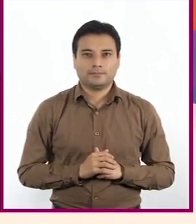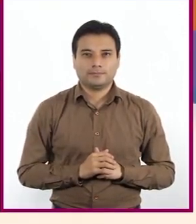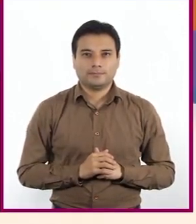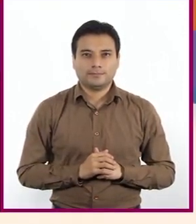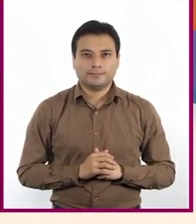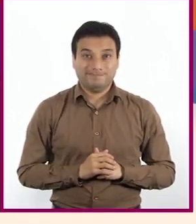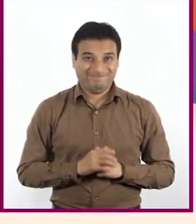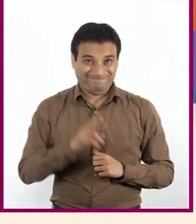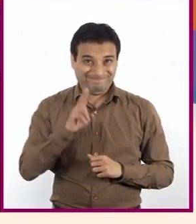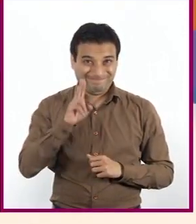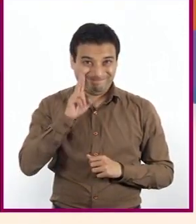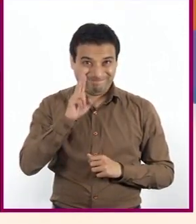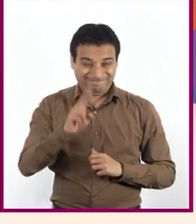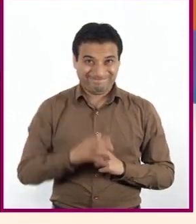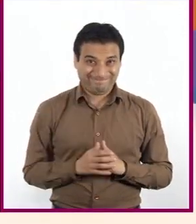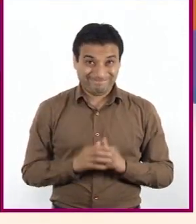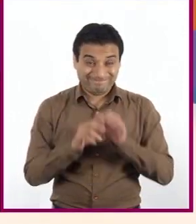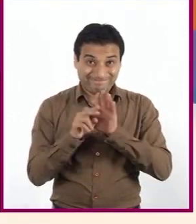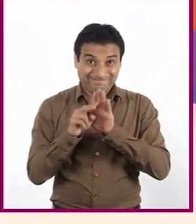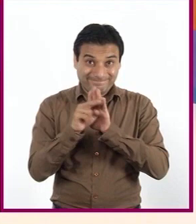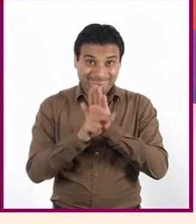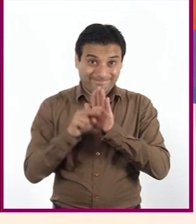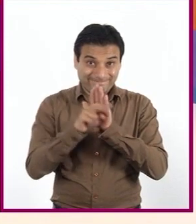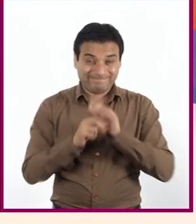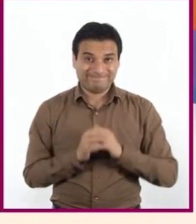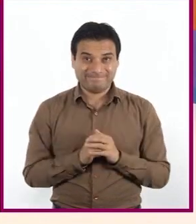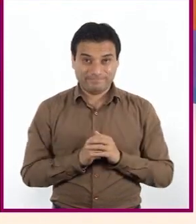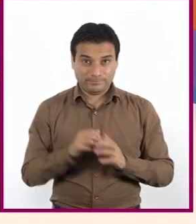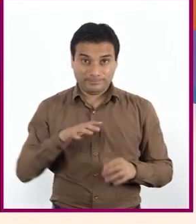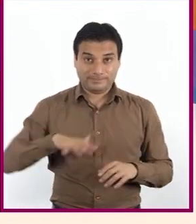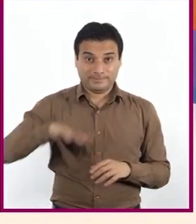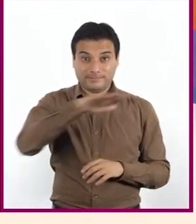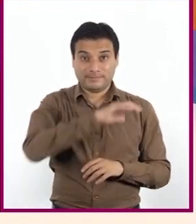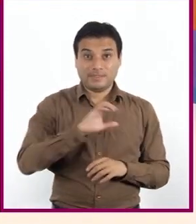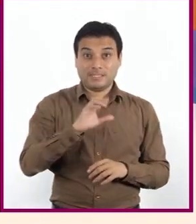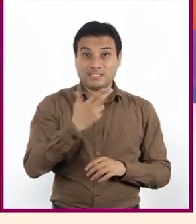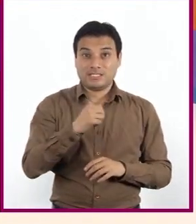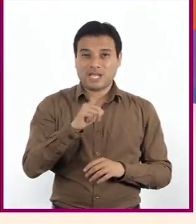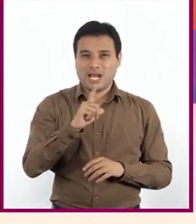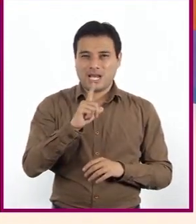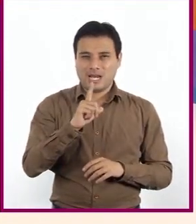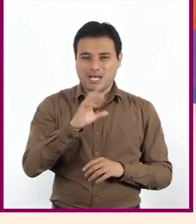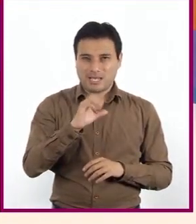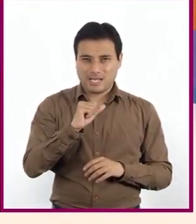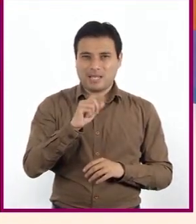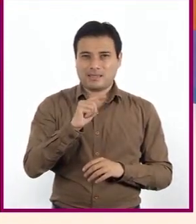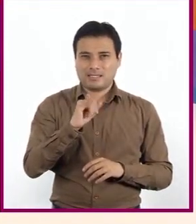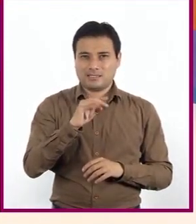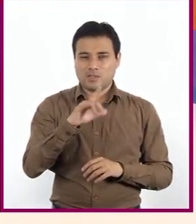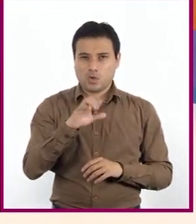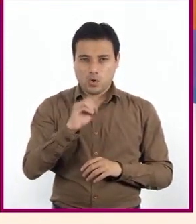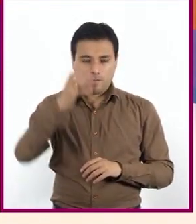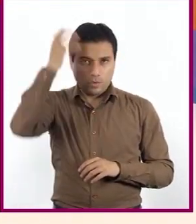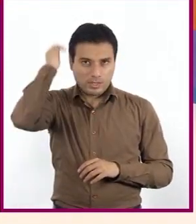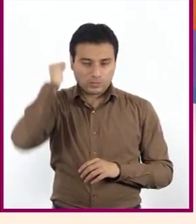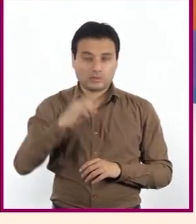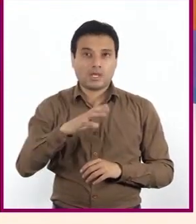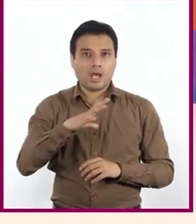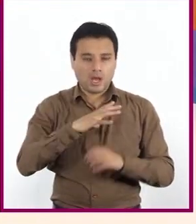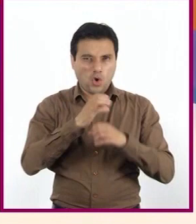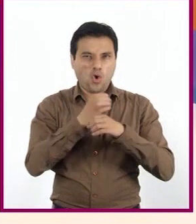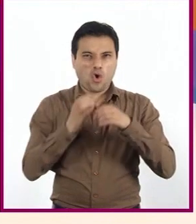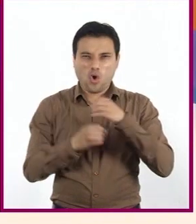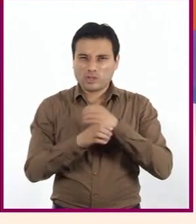Como oímos y observamos en el video anterior, la zona de Chalcatzingo, Morelos, es una zona en la que se han encontrado